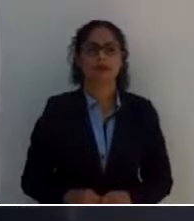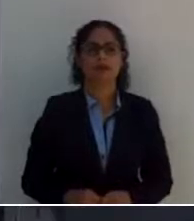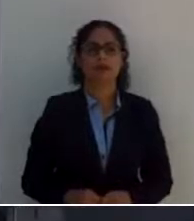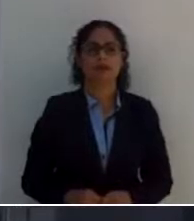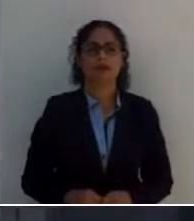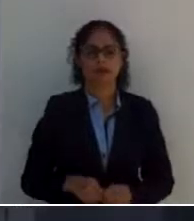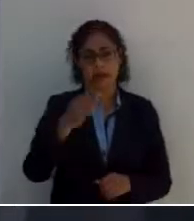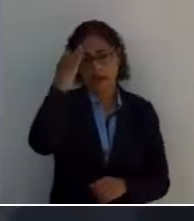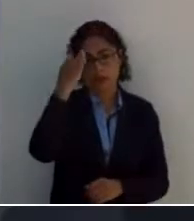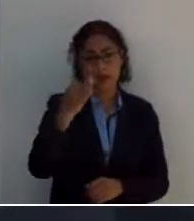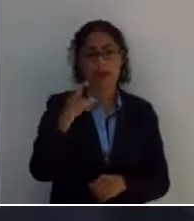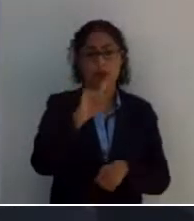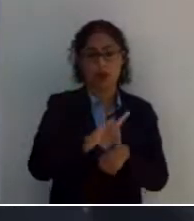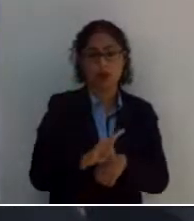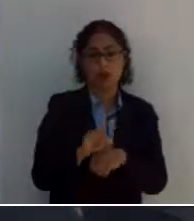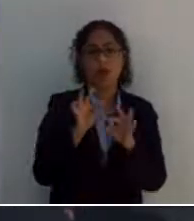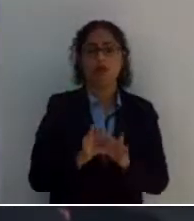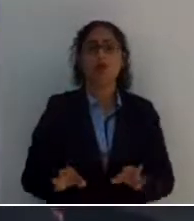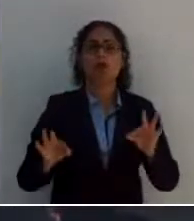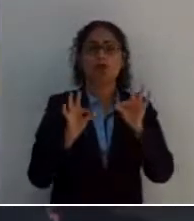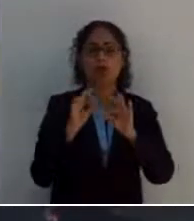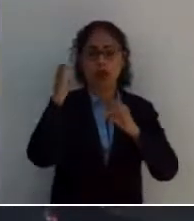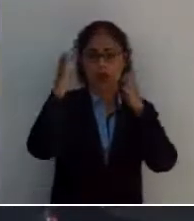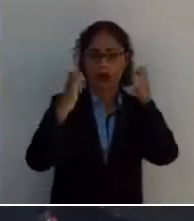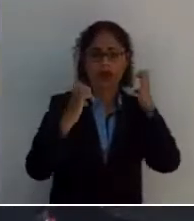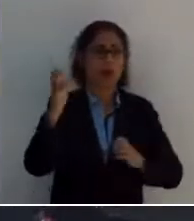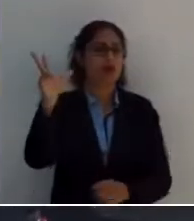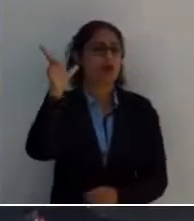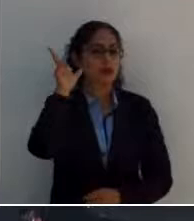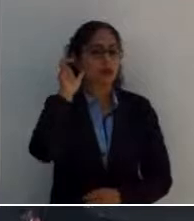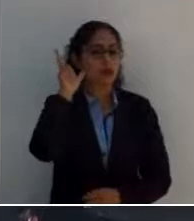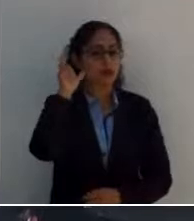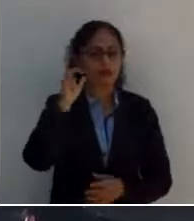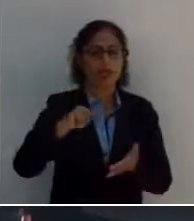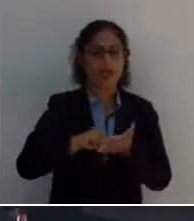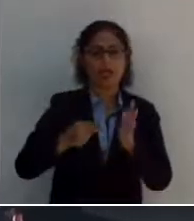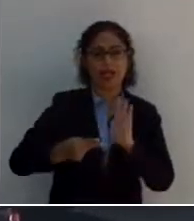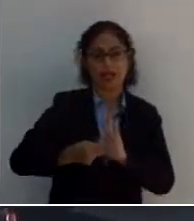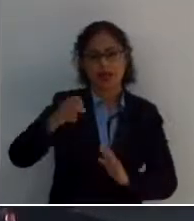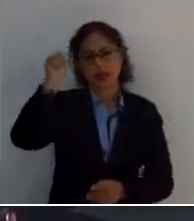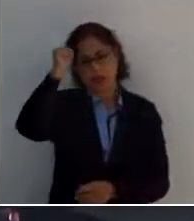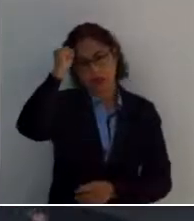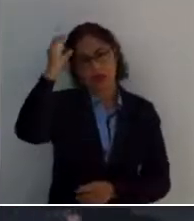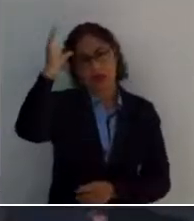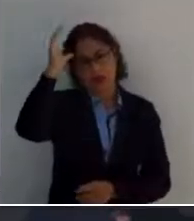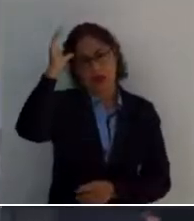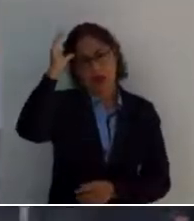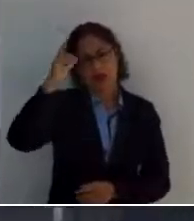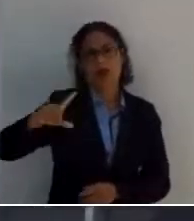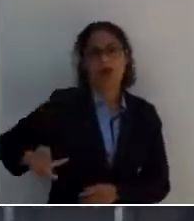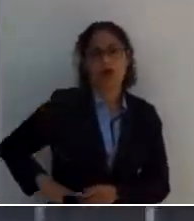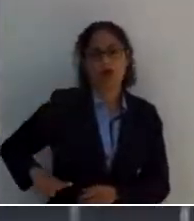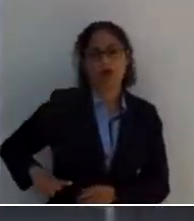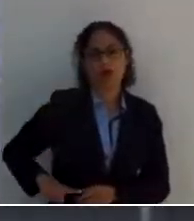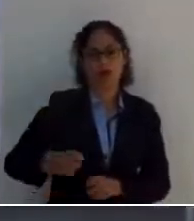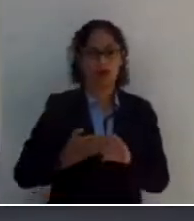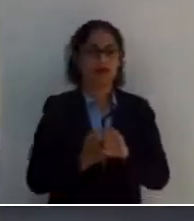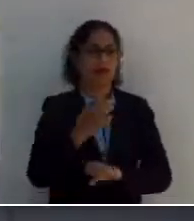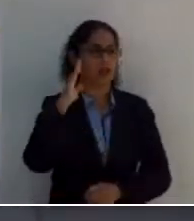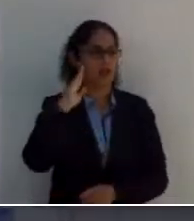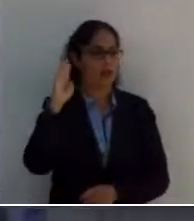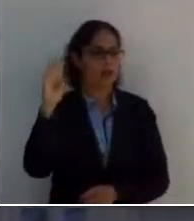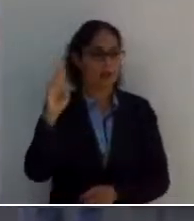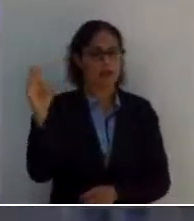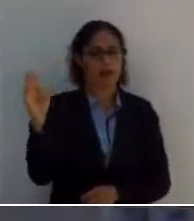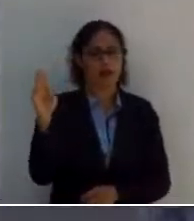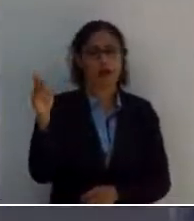En el marco de este importante evento, escuchemos el mensaje que nos dirige el ingeniero Silvano Aureoles Conejo, gobernador constitucional del estado de